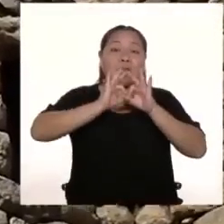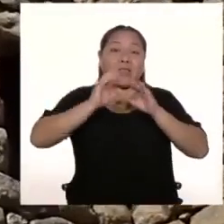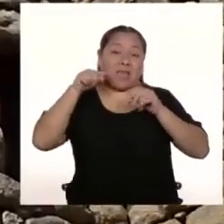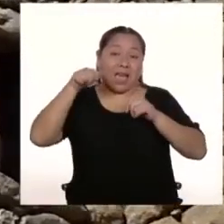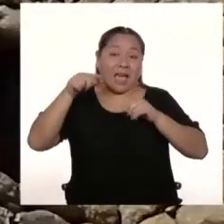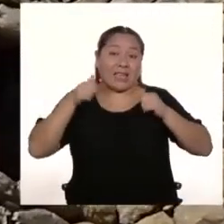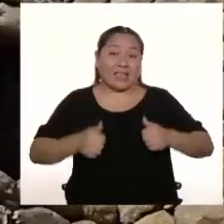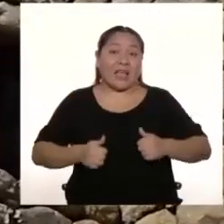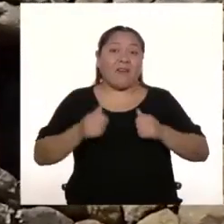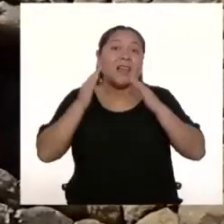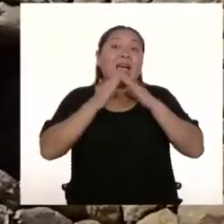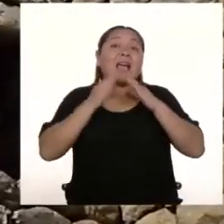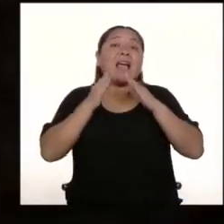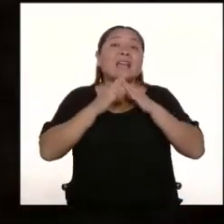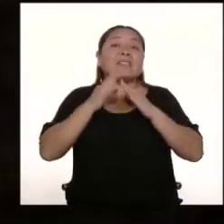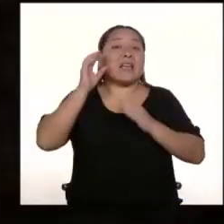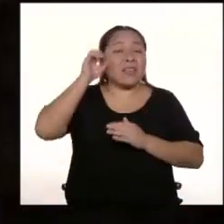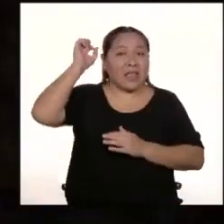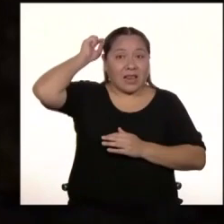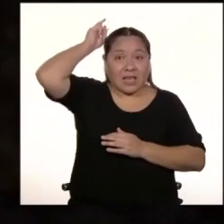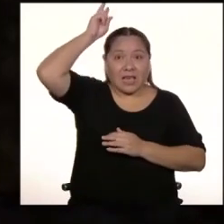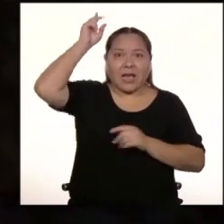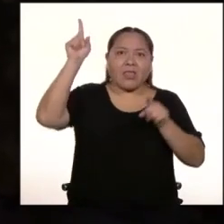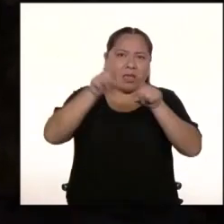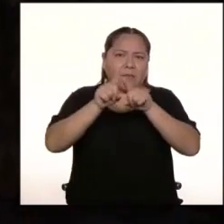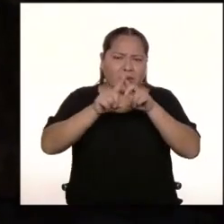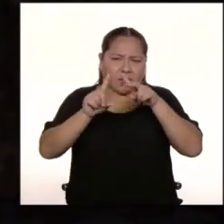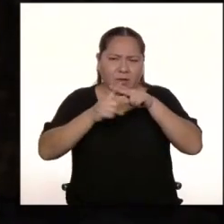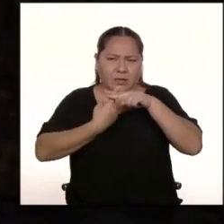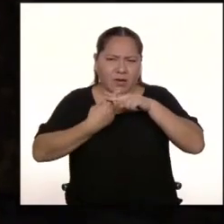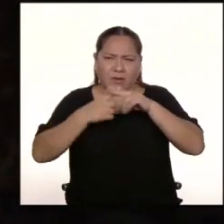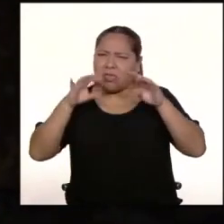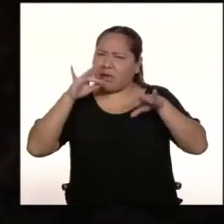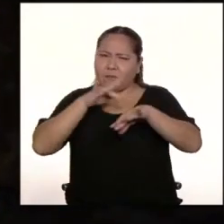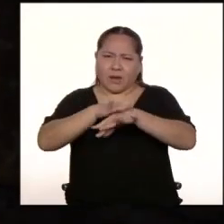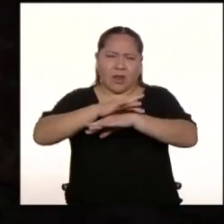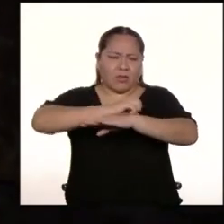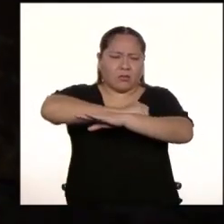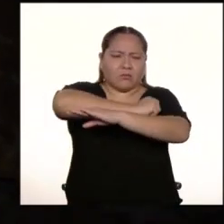Inca, también el día comenzaba al amanecer.